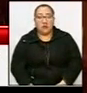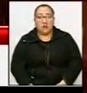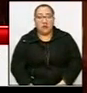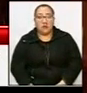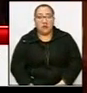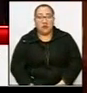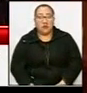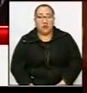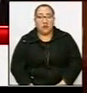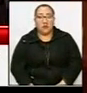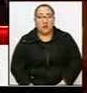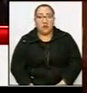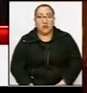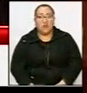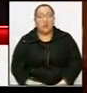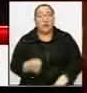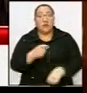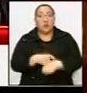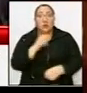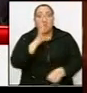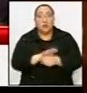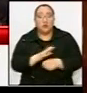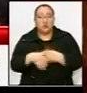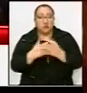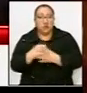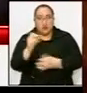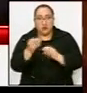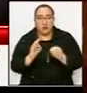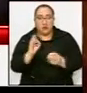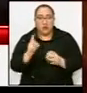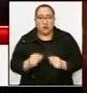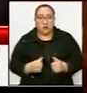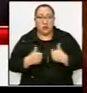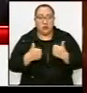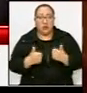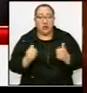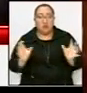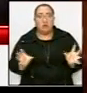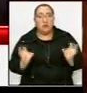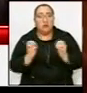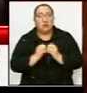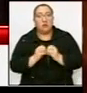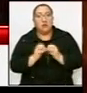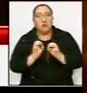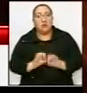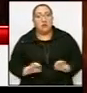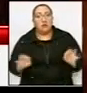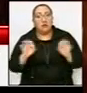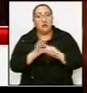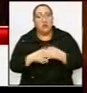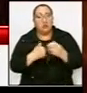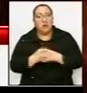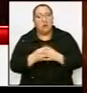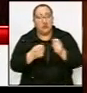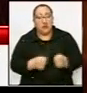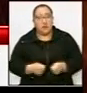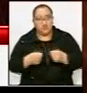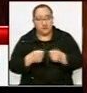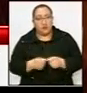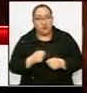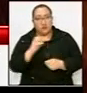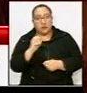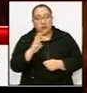crítico, comprometiendo, ¿no es cierto?, la economía de subsistencia complementaria muy importante para todos los campesinos de